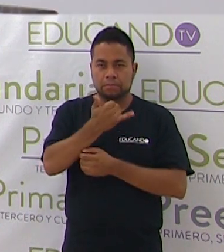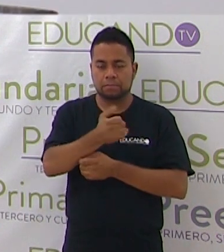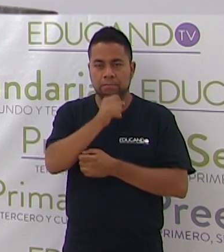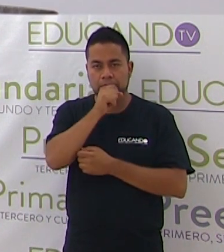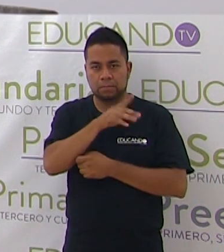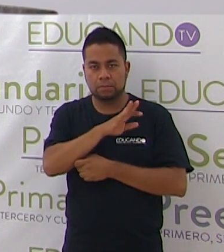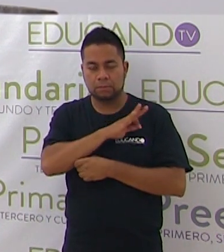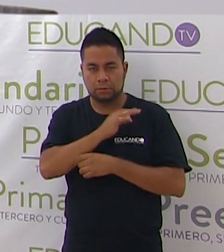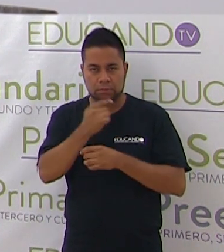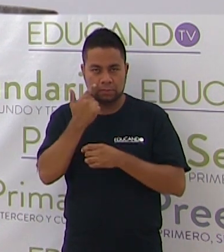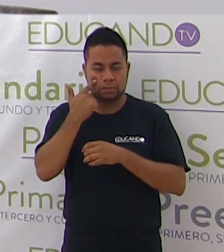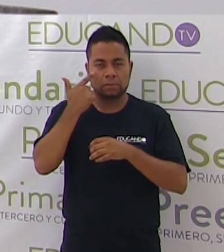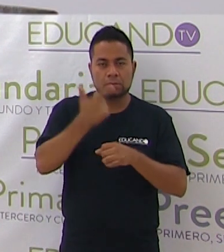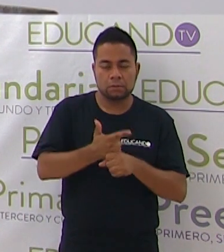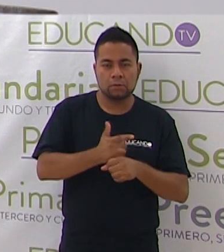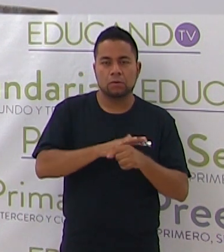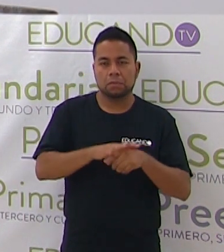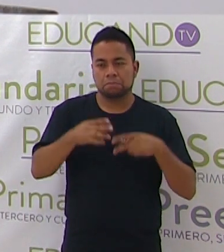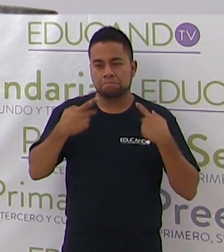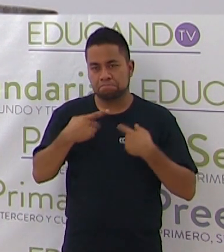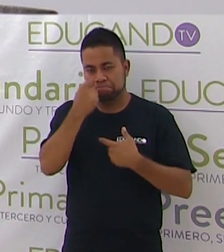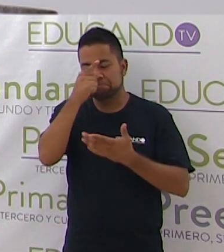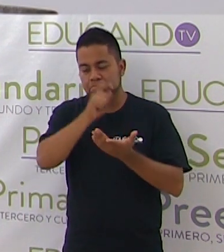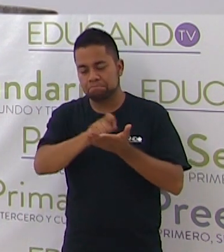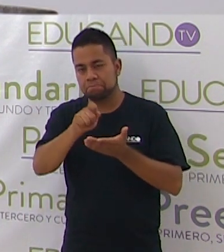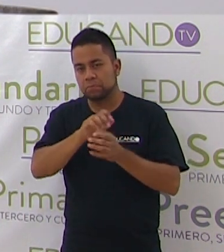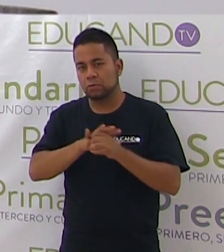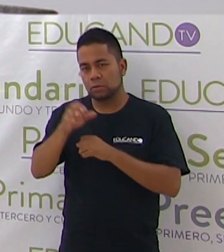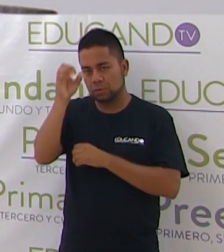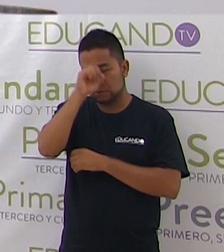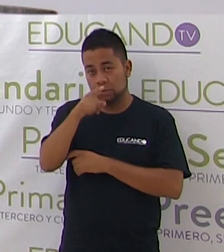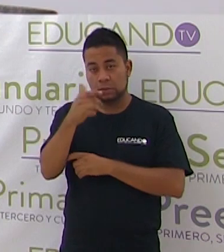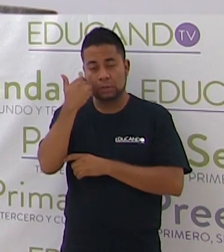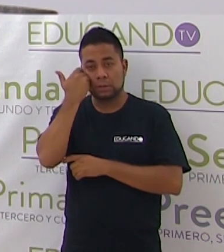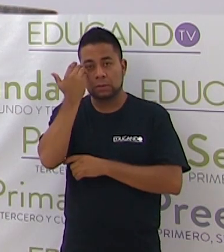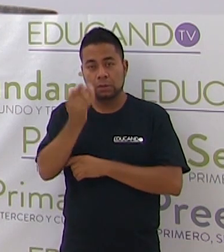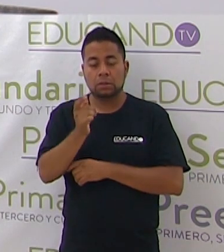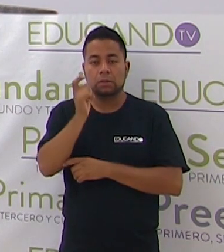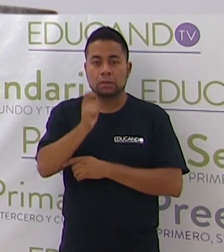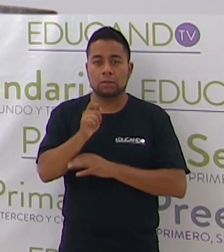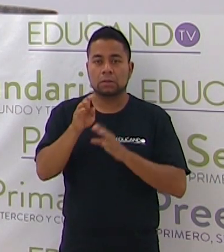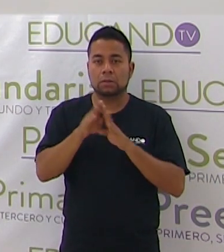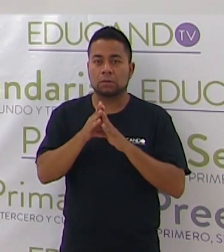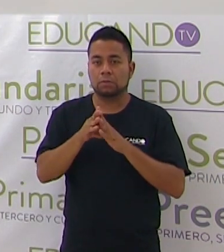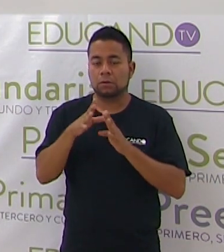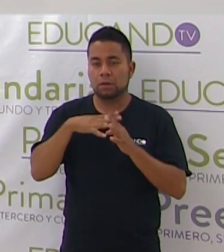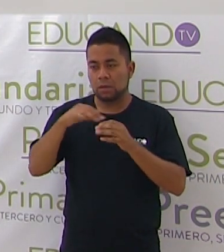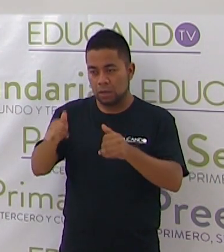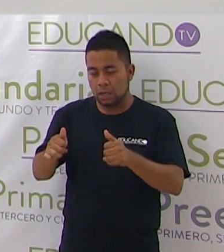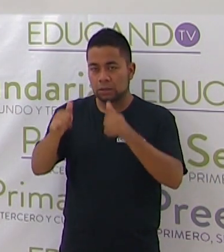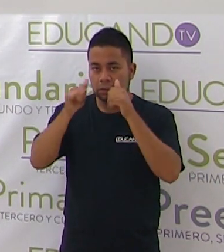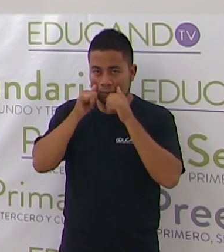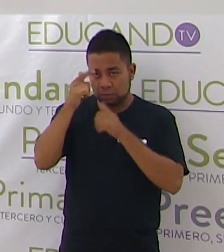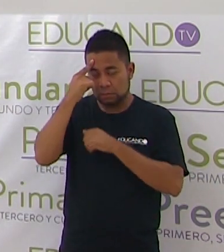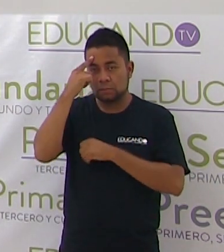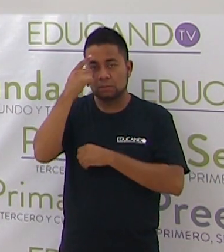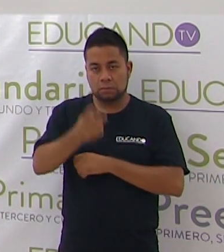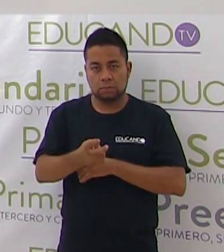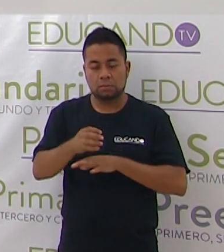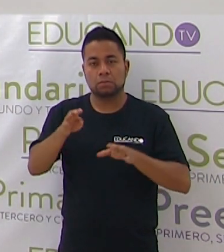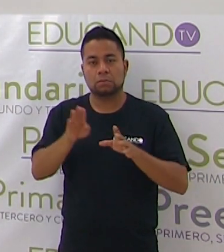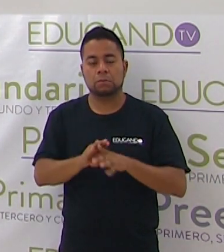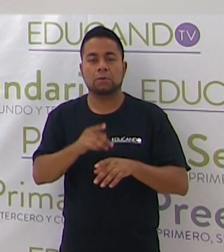nos podemos dar cuenta de la postura del autor. Ella quiere que se tomen cartas en el asunto, que